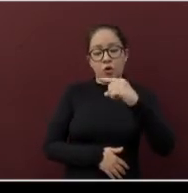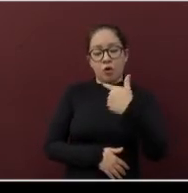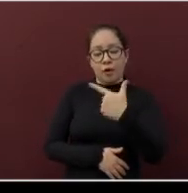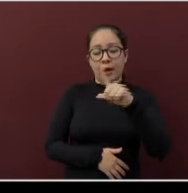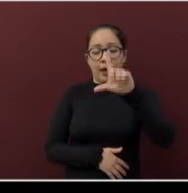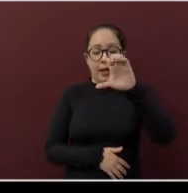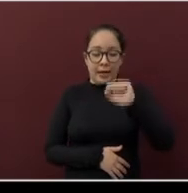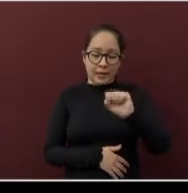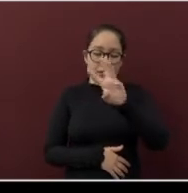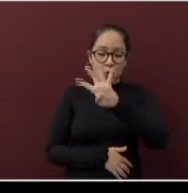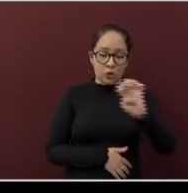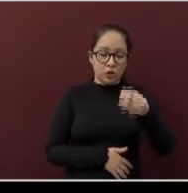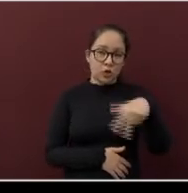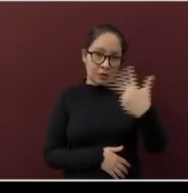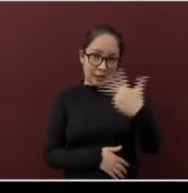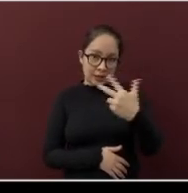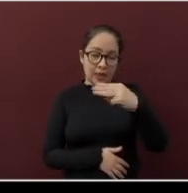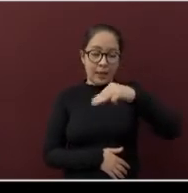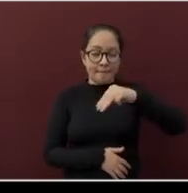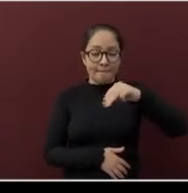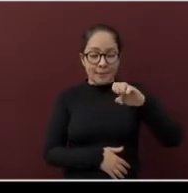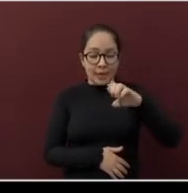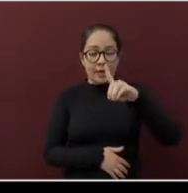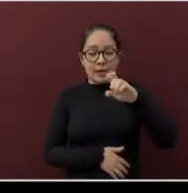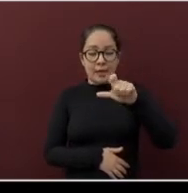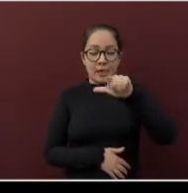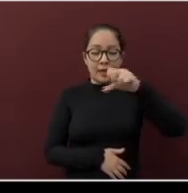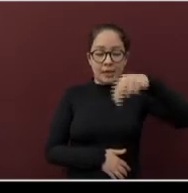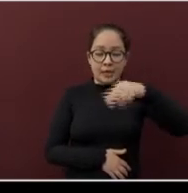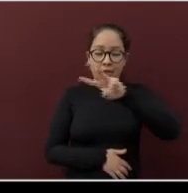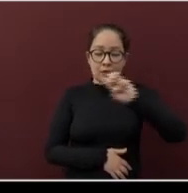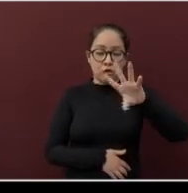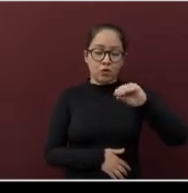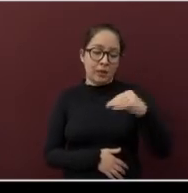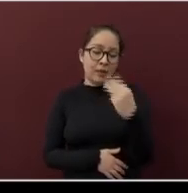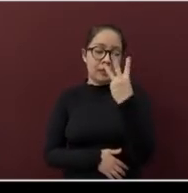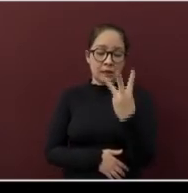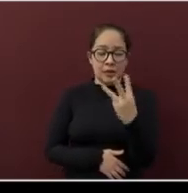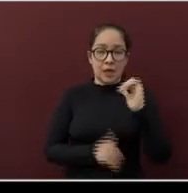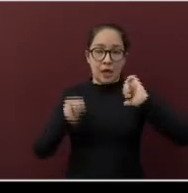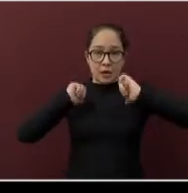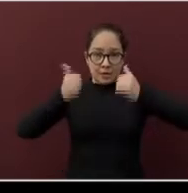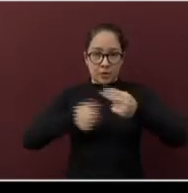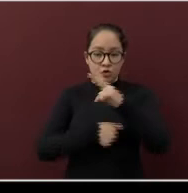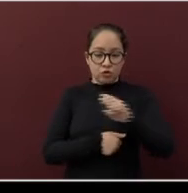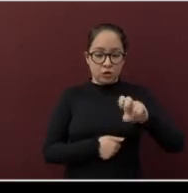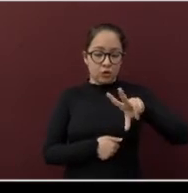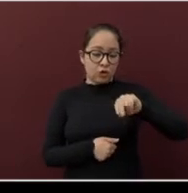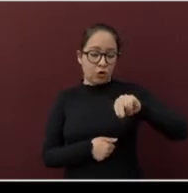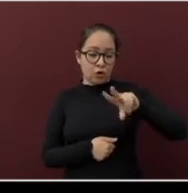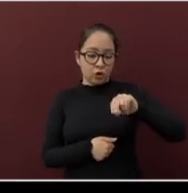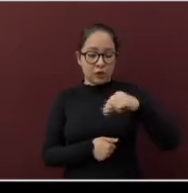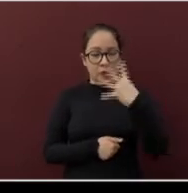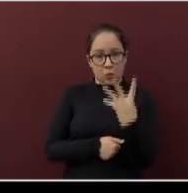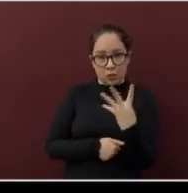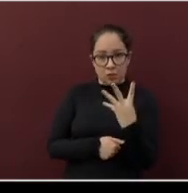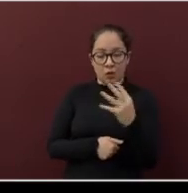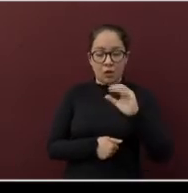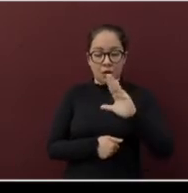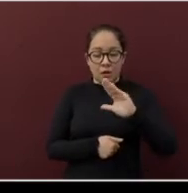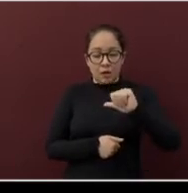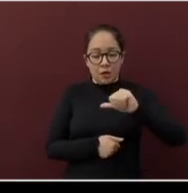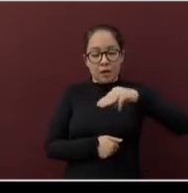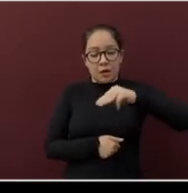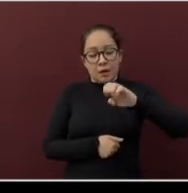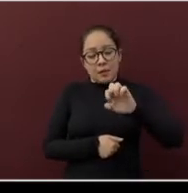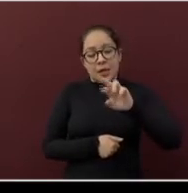413 medellín 393 y alvarado 284 camerino z